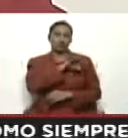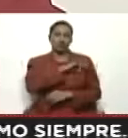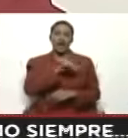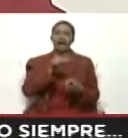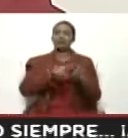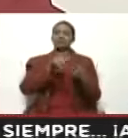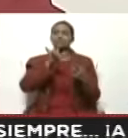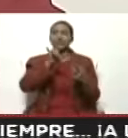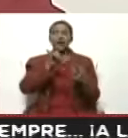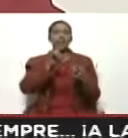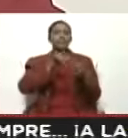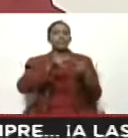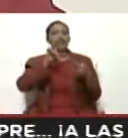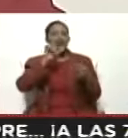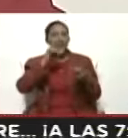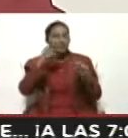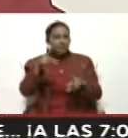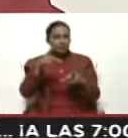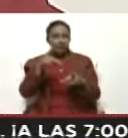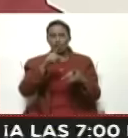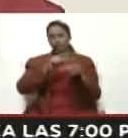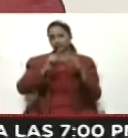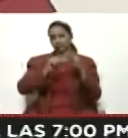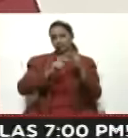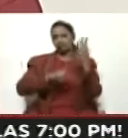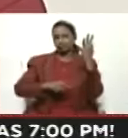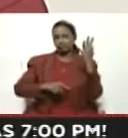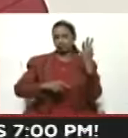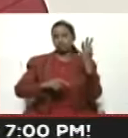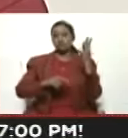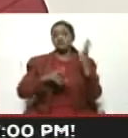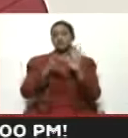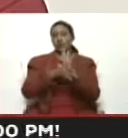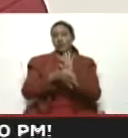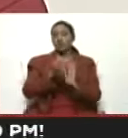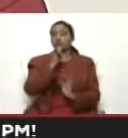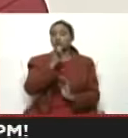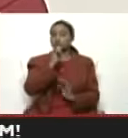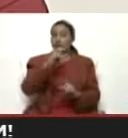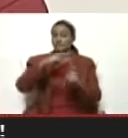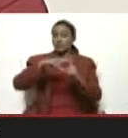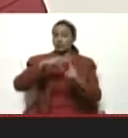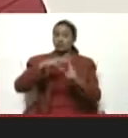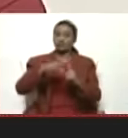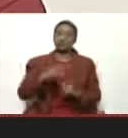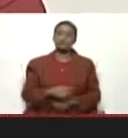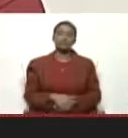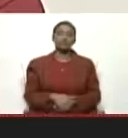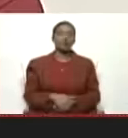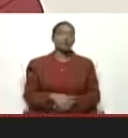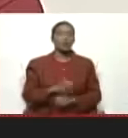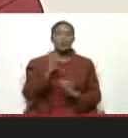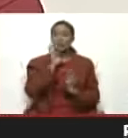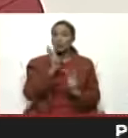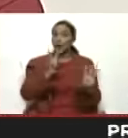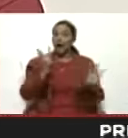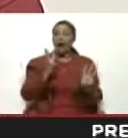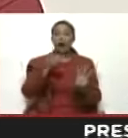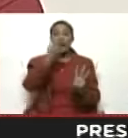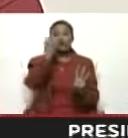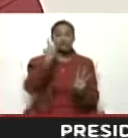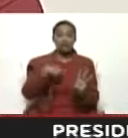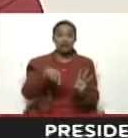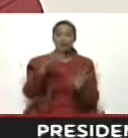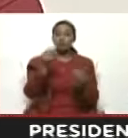se generan alrededor de la revolución bolivariana, las noticias positivas. Y fue una jornada extraordinaria